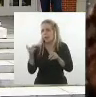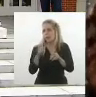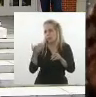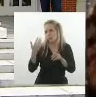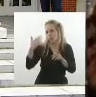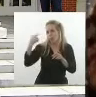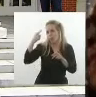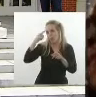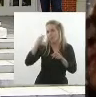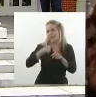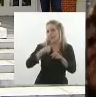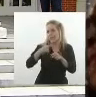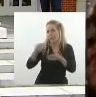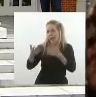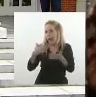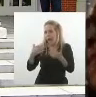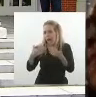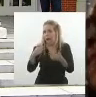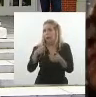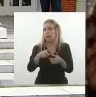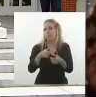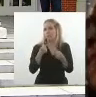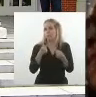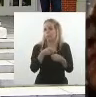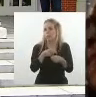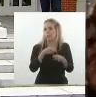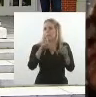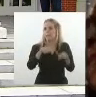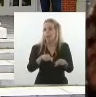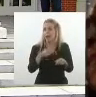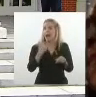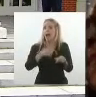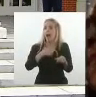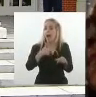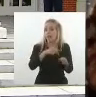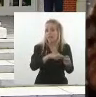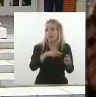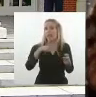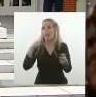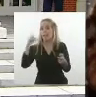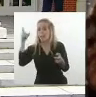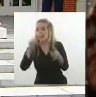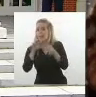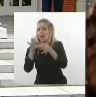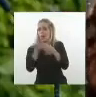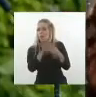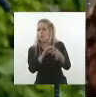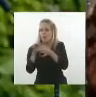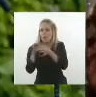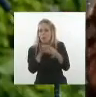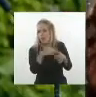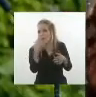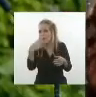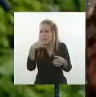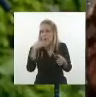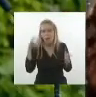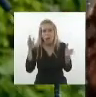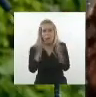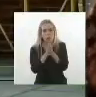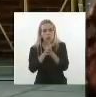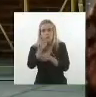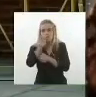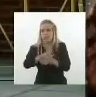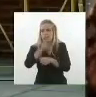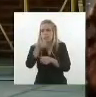estas estas medidas en sus posibilidades económicas y financieras por ejemplo la argentina dijo no así que nada van a estar trabajando